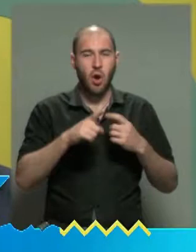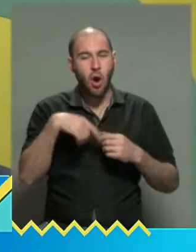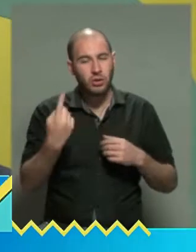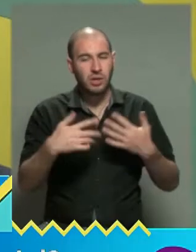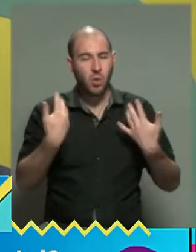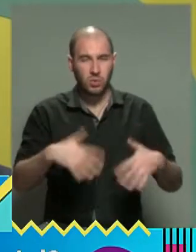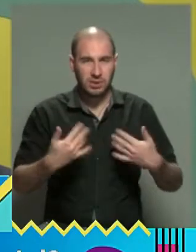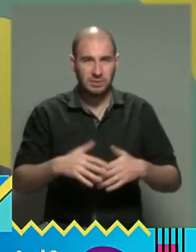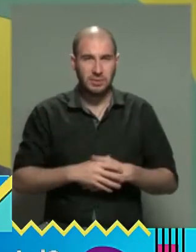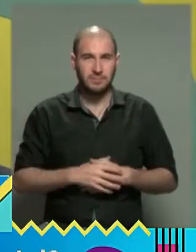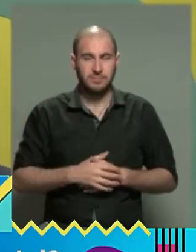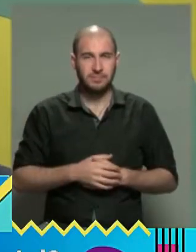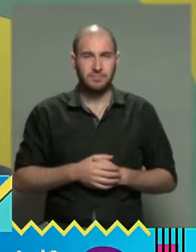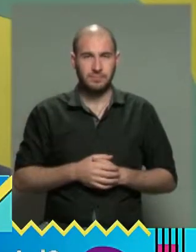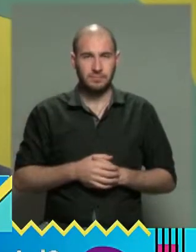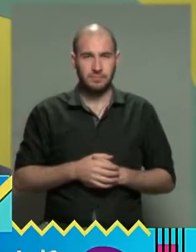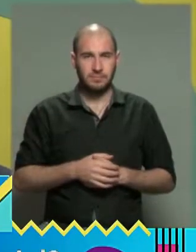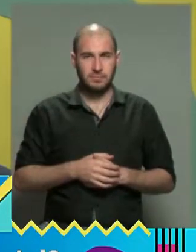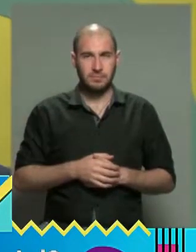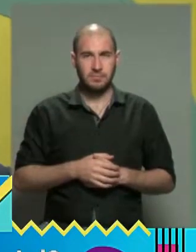urgencia, ¿no?